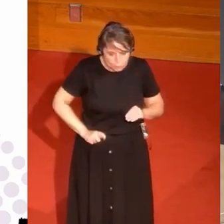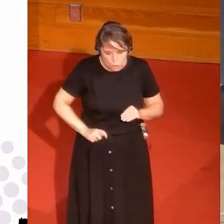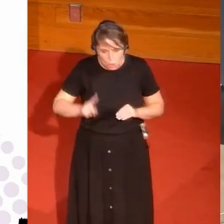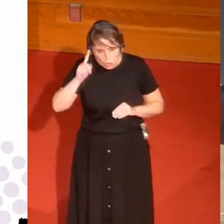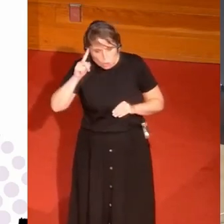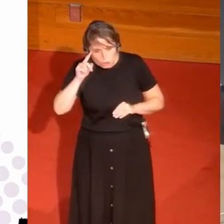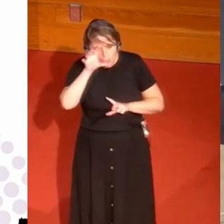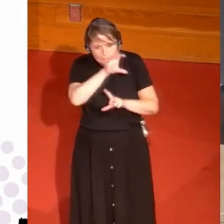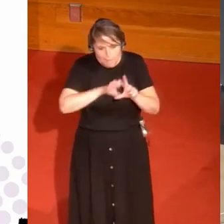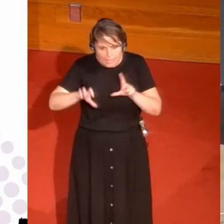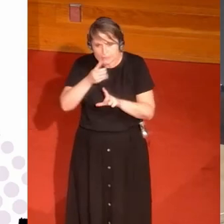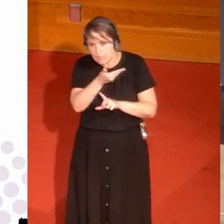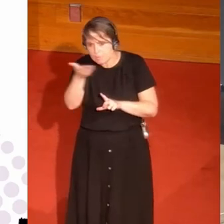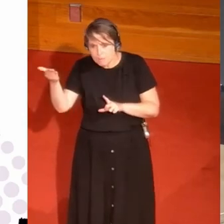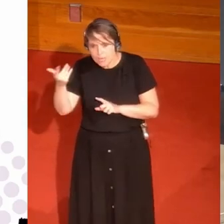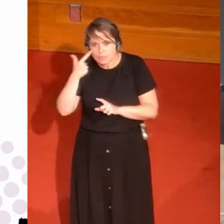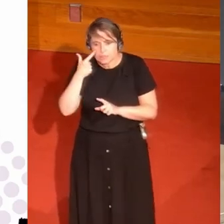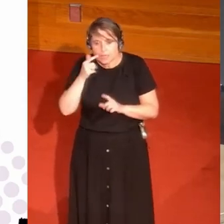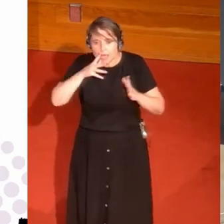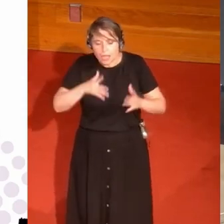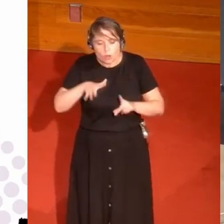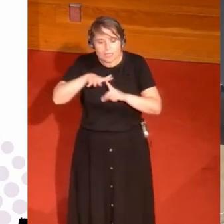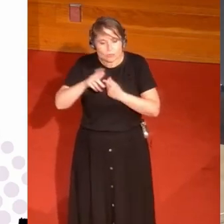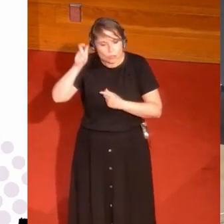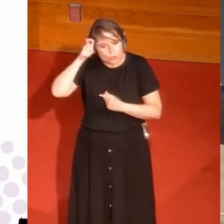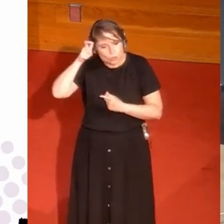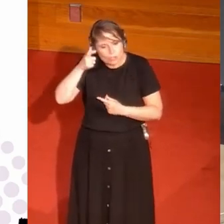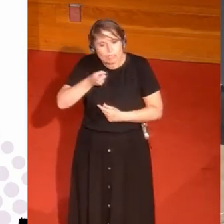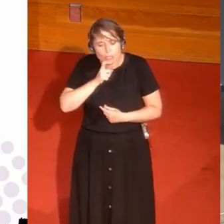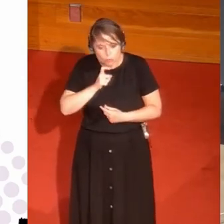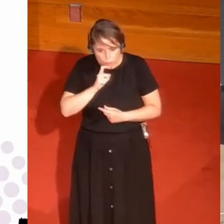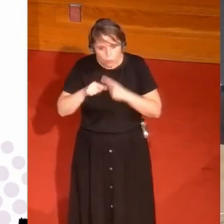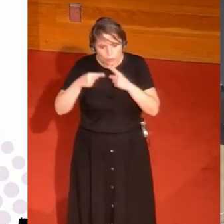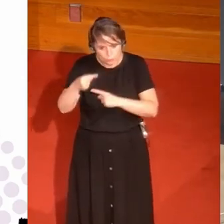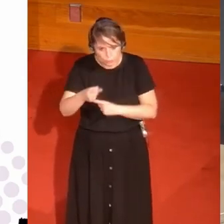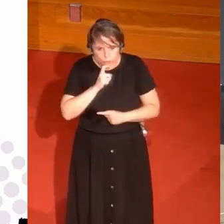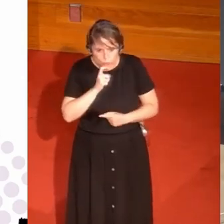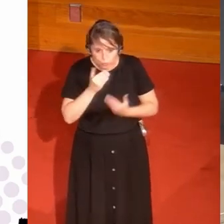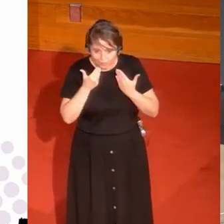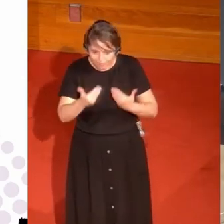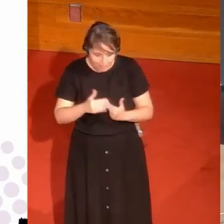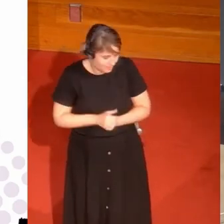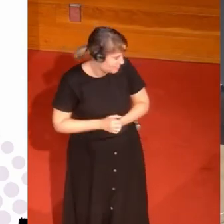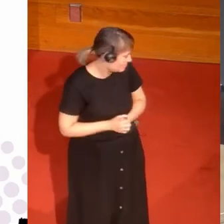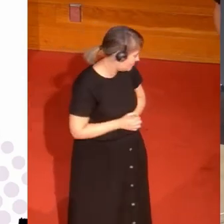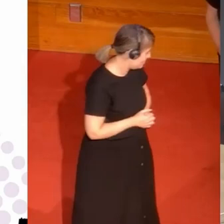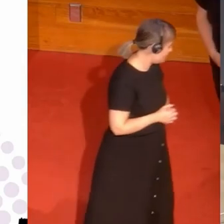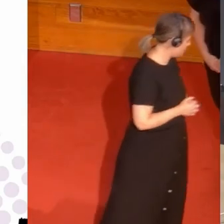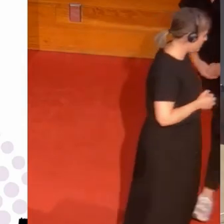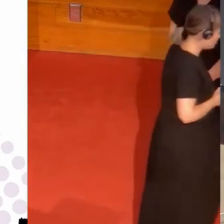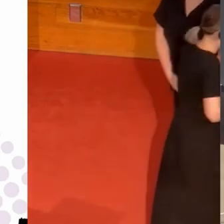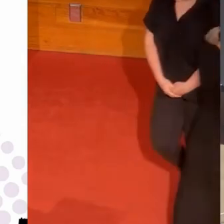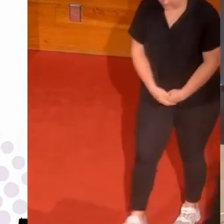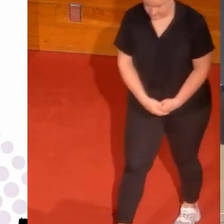sé si esto se da en más países y bueno como Está la situación de Turquía después de de aquello que sucedió gracias Sí